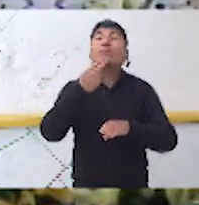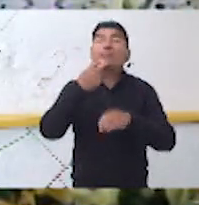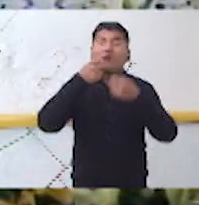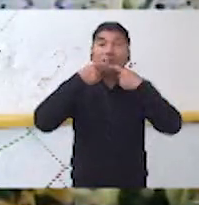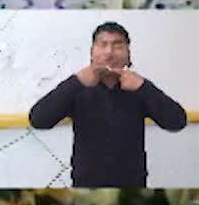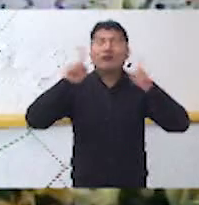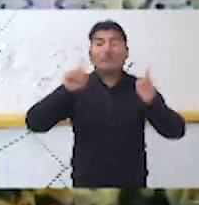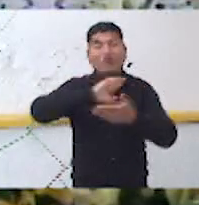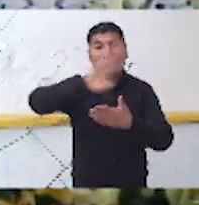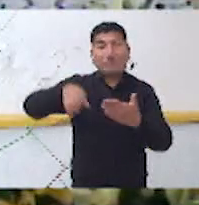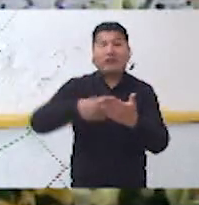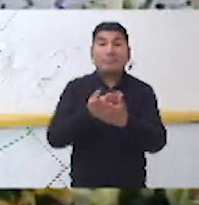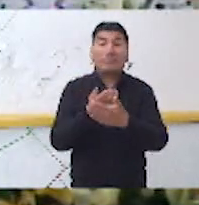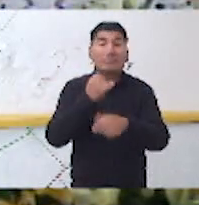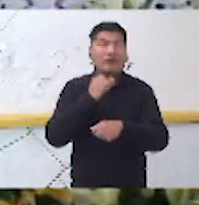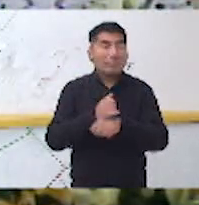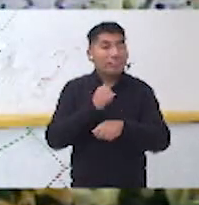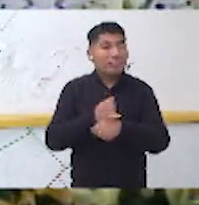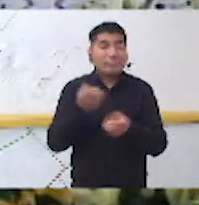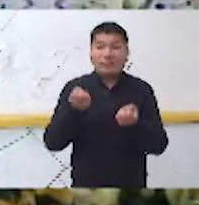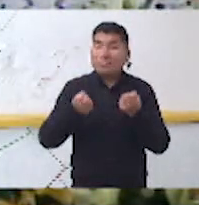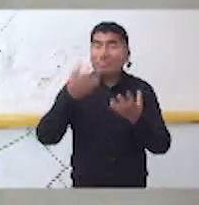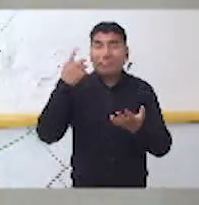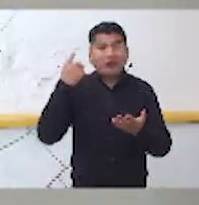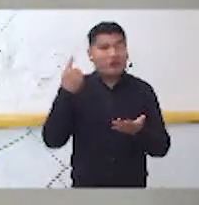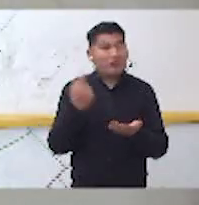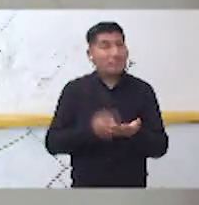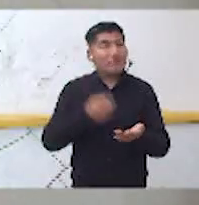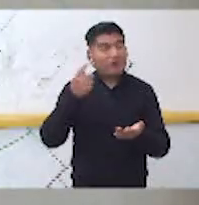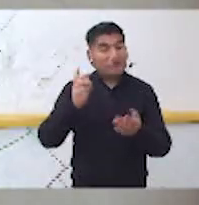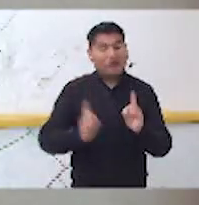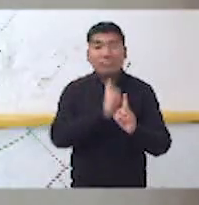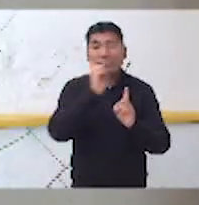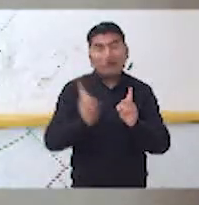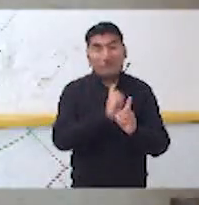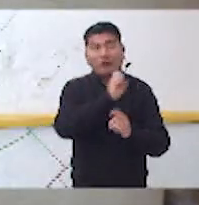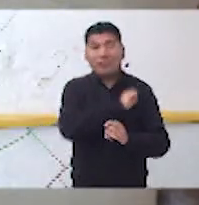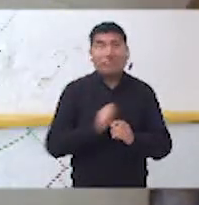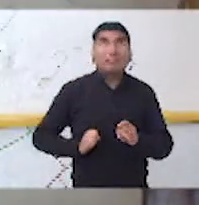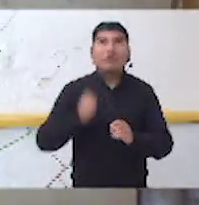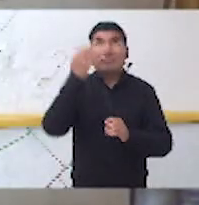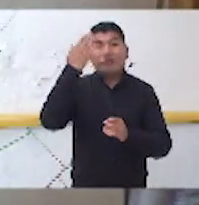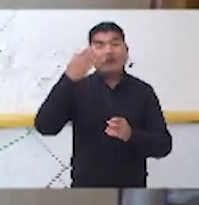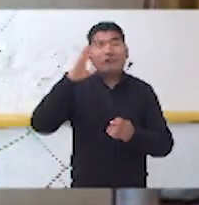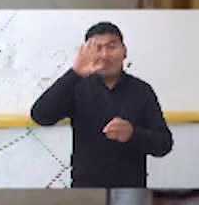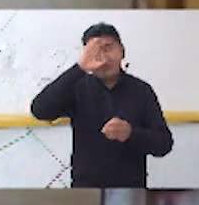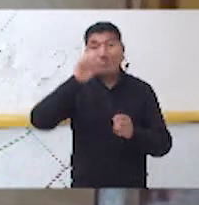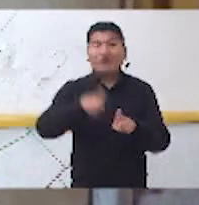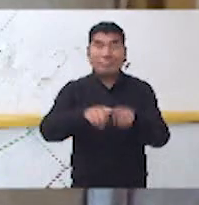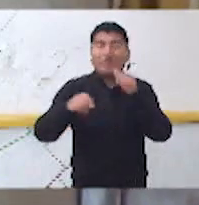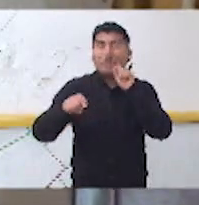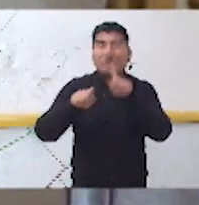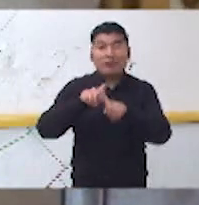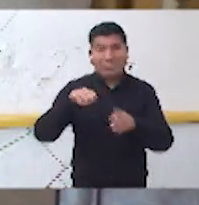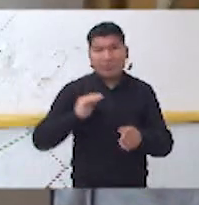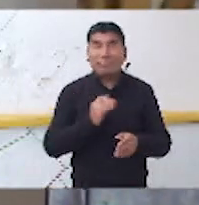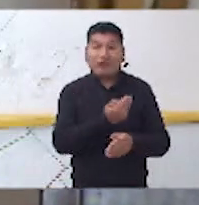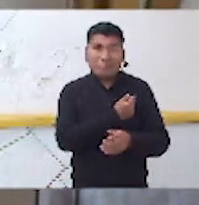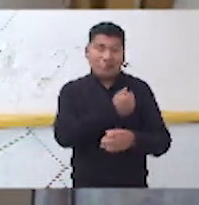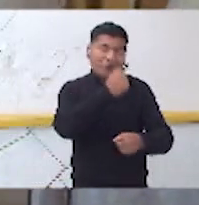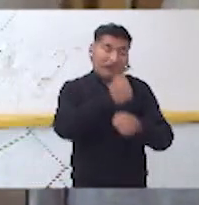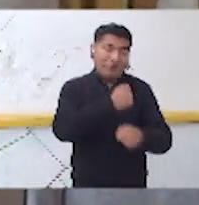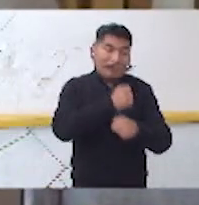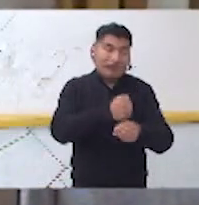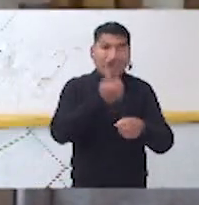toda la iglesia. Muchas veces los discípulos del Señor, los hermanos nuestros, por el trabajo,